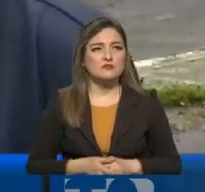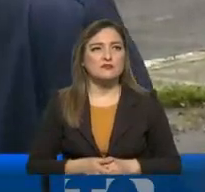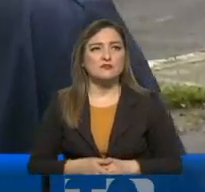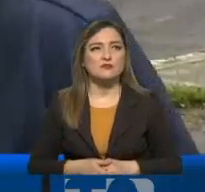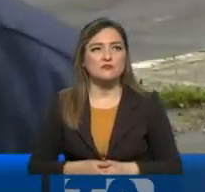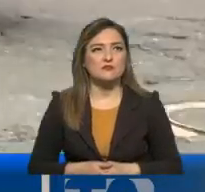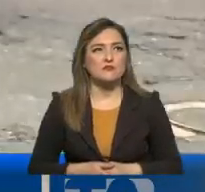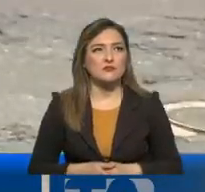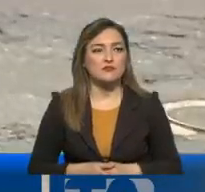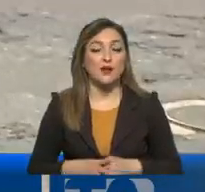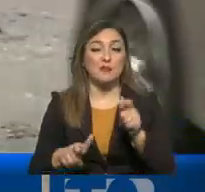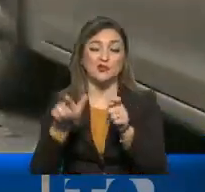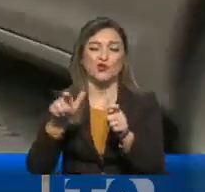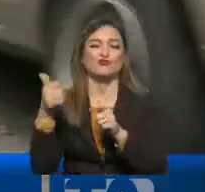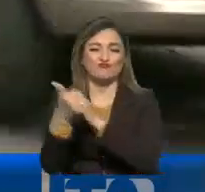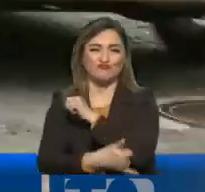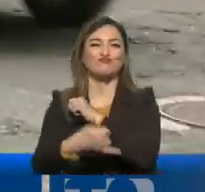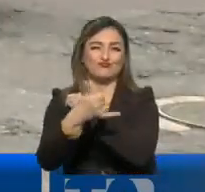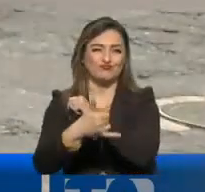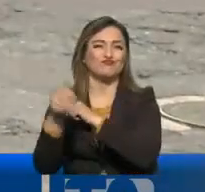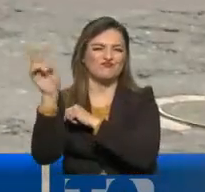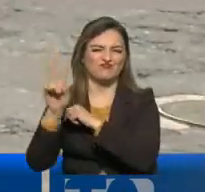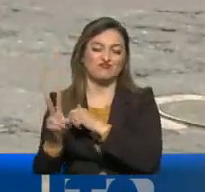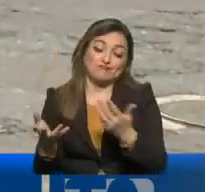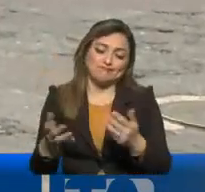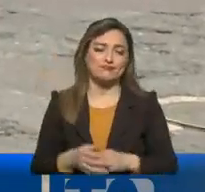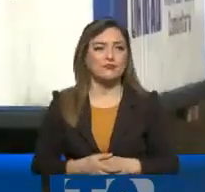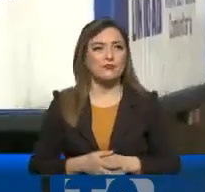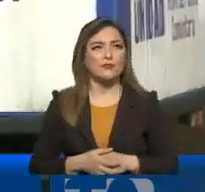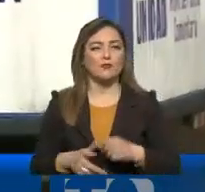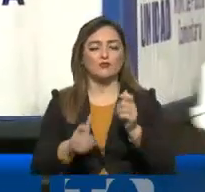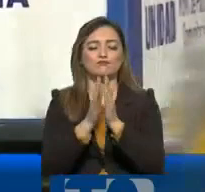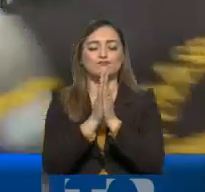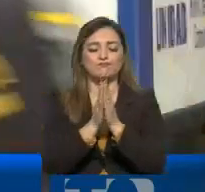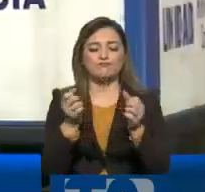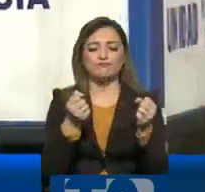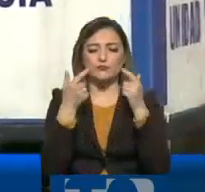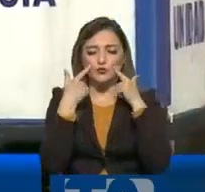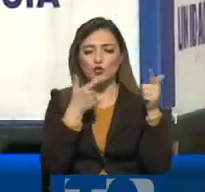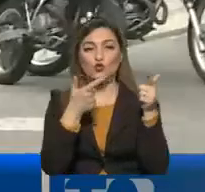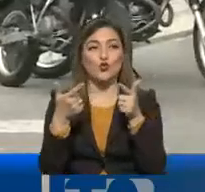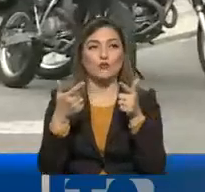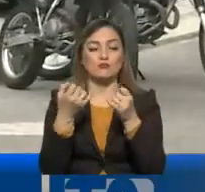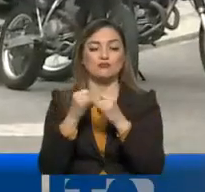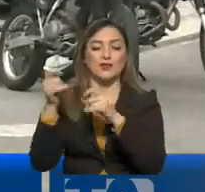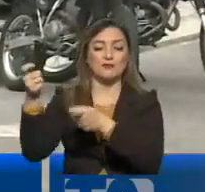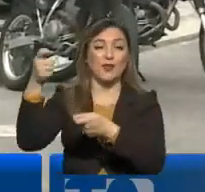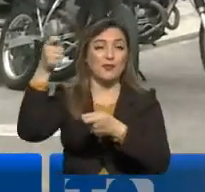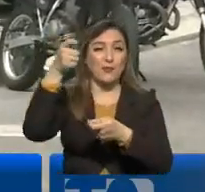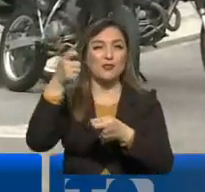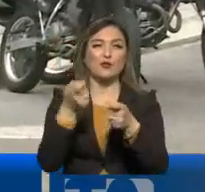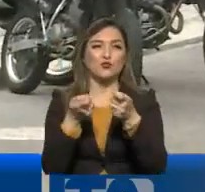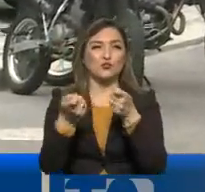que son extranjeros, pero toca. Los moradores y transeúntes exigen más patrullajes y control de ventas informales. Esto mientras las autoridades